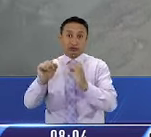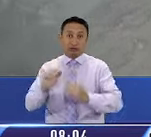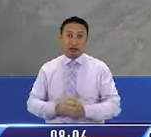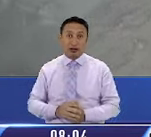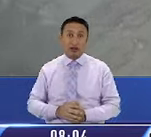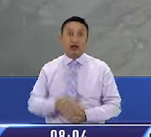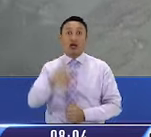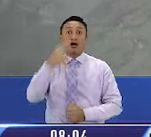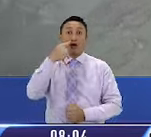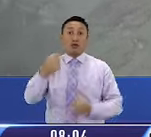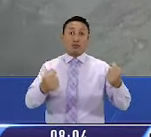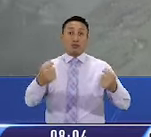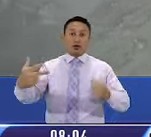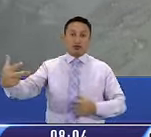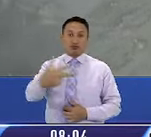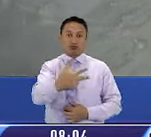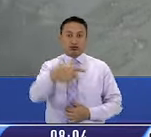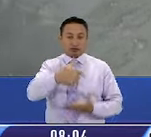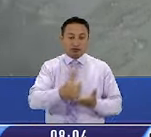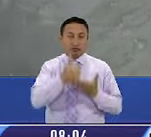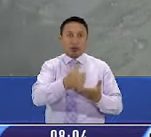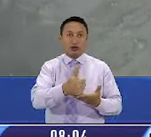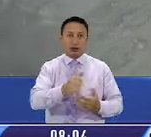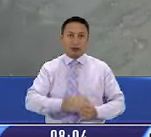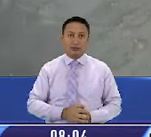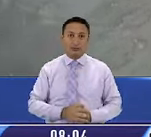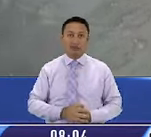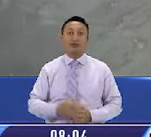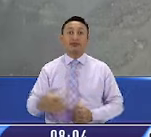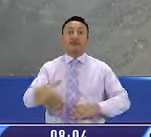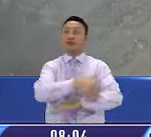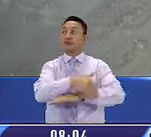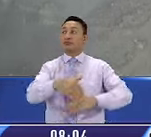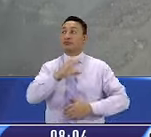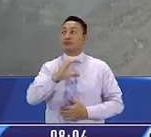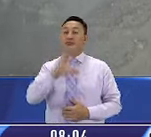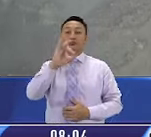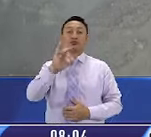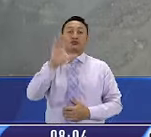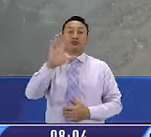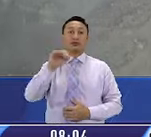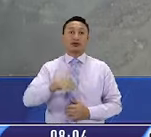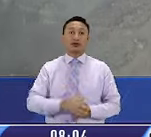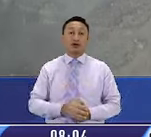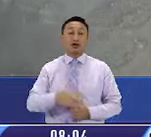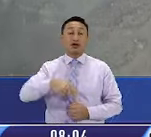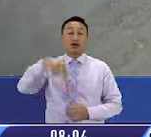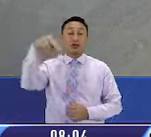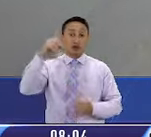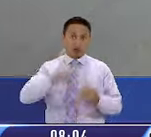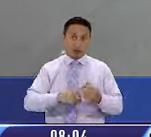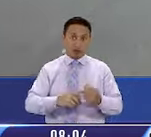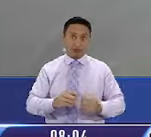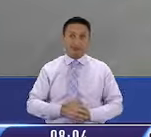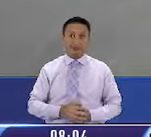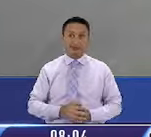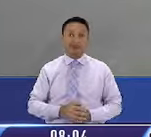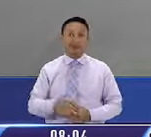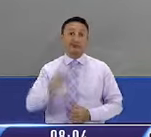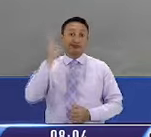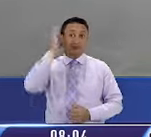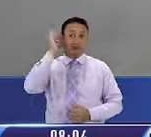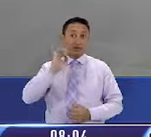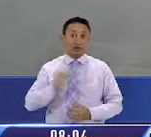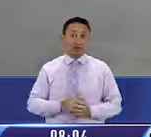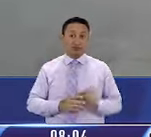El conductor de un carro le prestó ayuda. Ocurrió en la C85 y de los Geranios, norte de Quito. La ciudadana caminaba